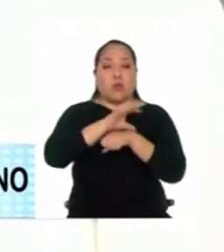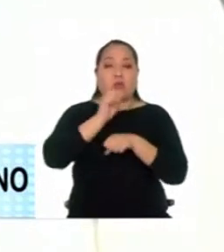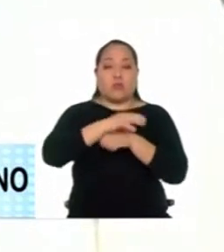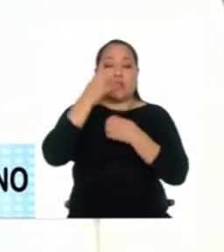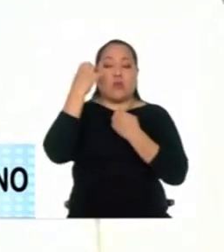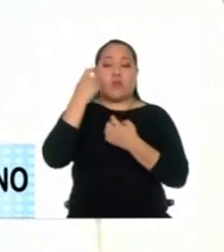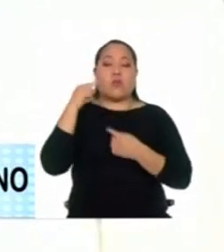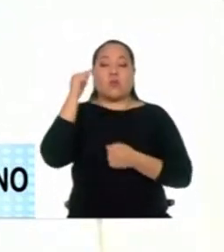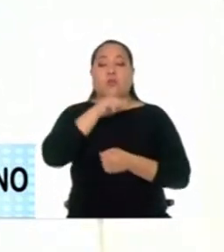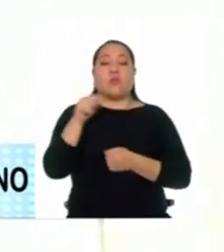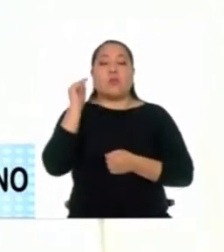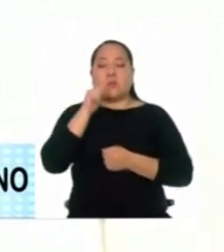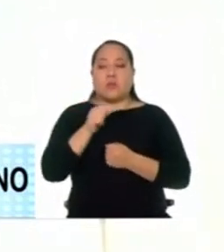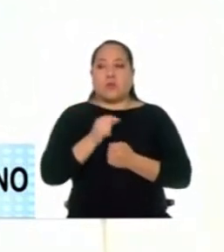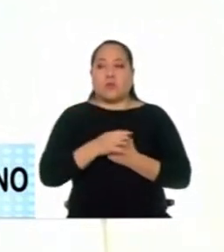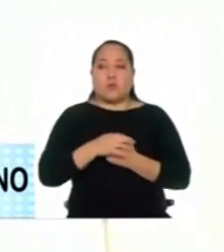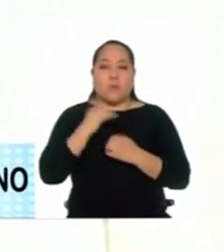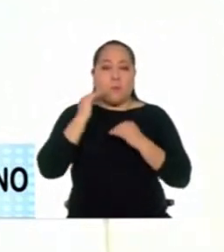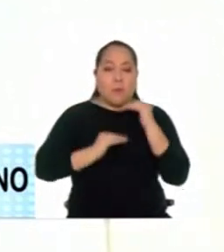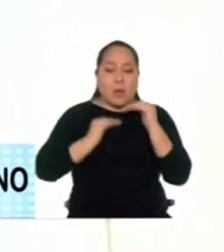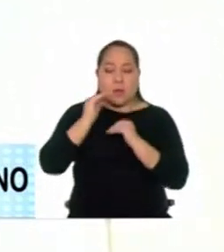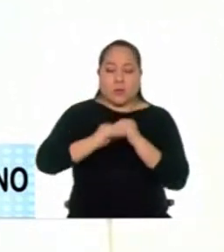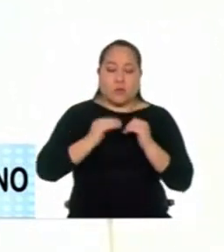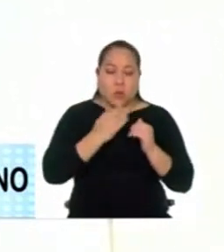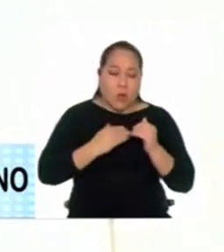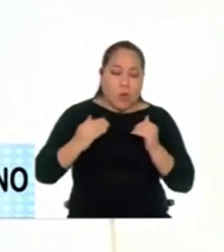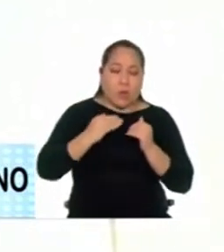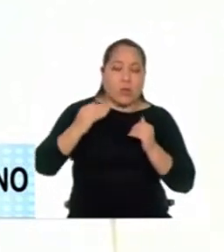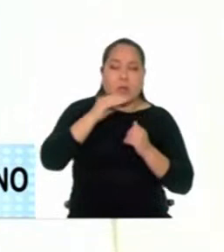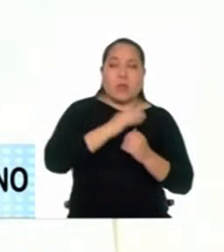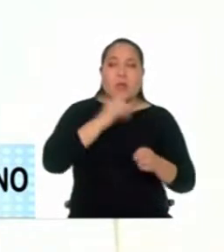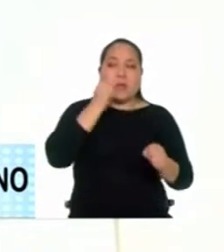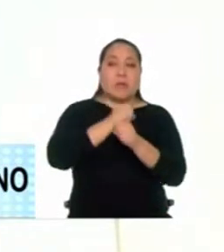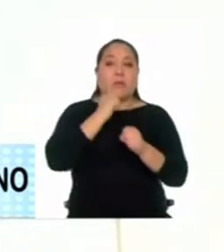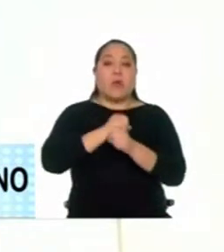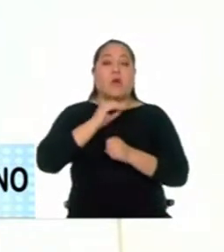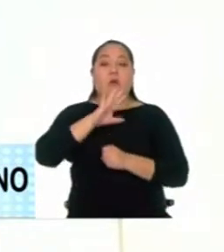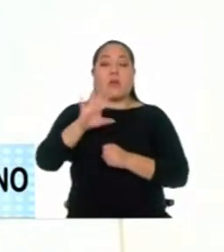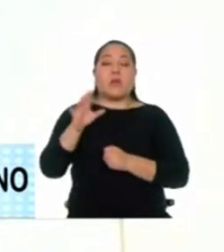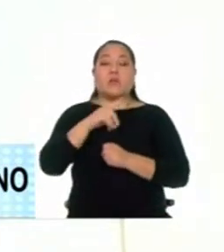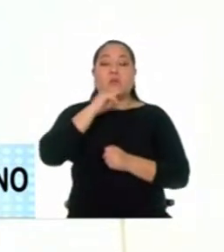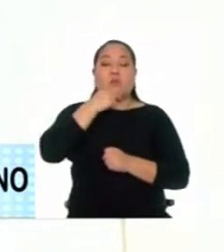siendo este un paso adelante en la visibilidad del trabajo de las mujeres.